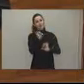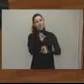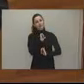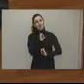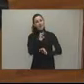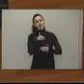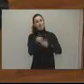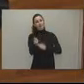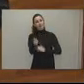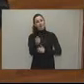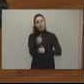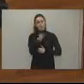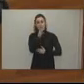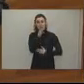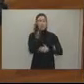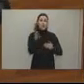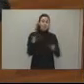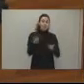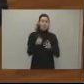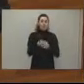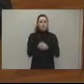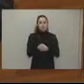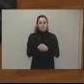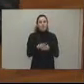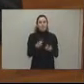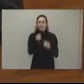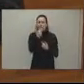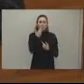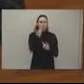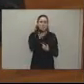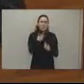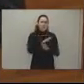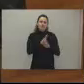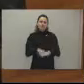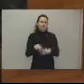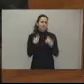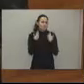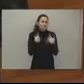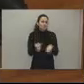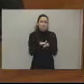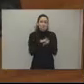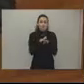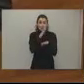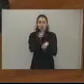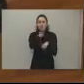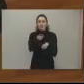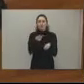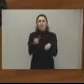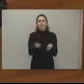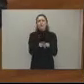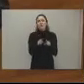hay riesgo de naufragio. Eso es, la verdad, y se lo digo con cierta decepción, porque usted probablemente pasa las crónicas como